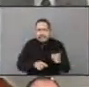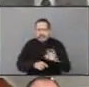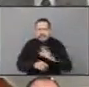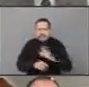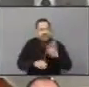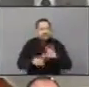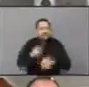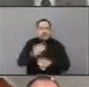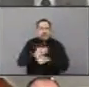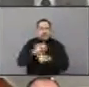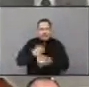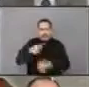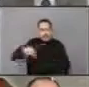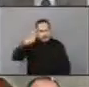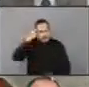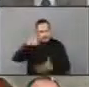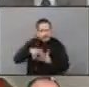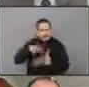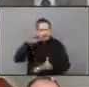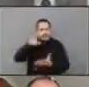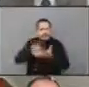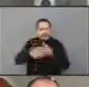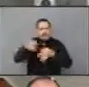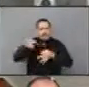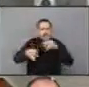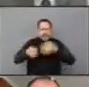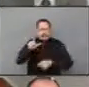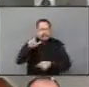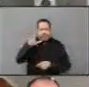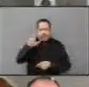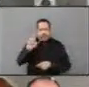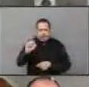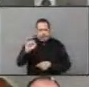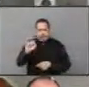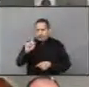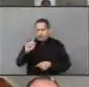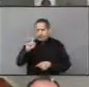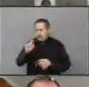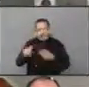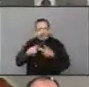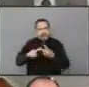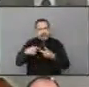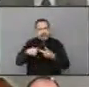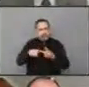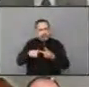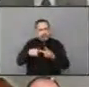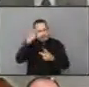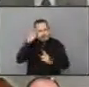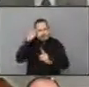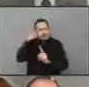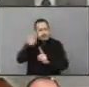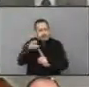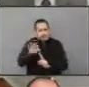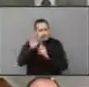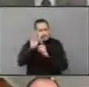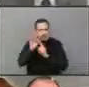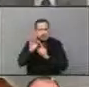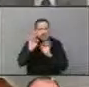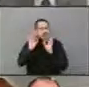una mayoría del magistrado Luis Espíndola y yo a la